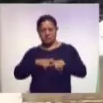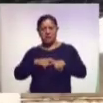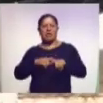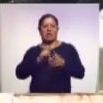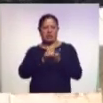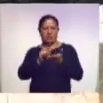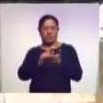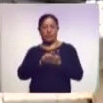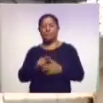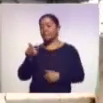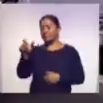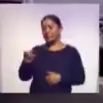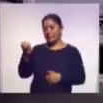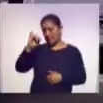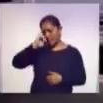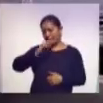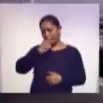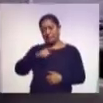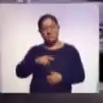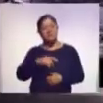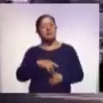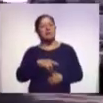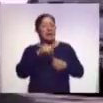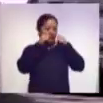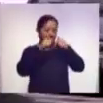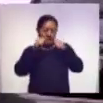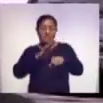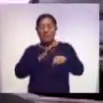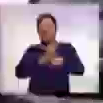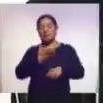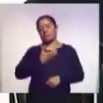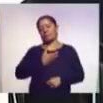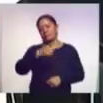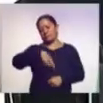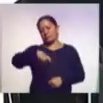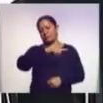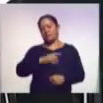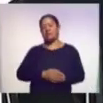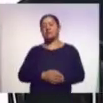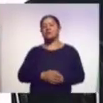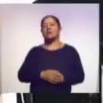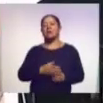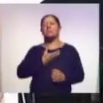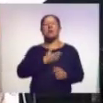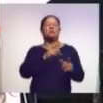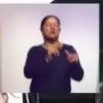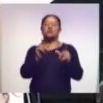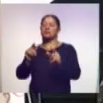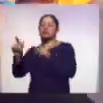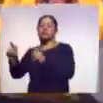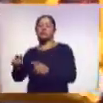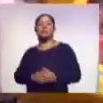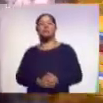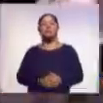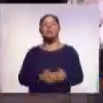funcionario municipal precisó que se pondrá mayor atención en las plazas de la Constitución, Juárez, Xicoténcatl y San Nicolás, así como